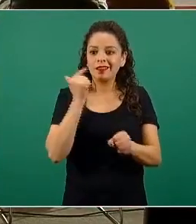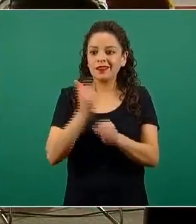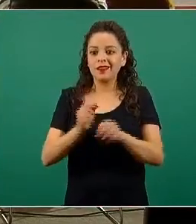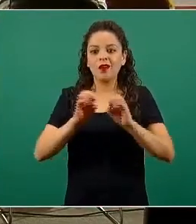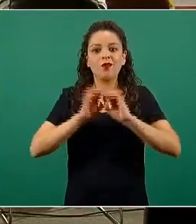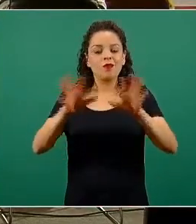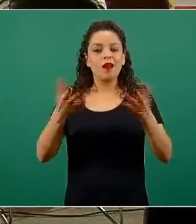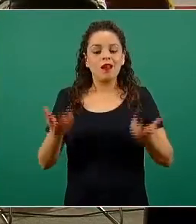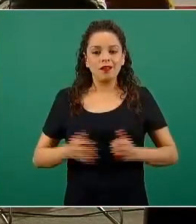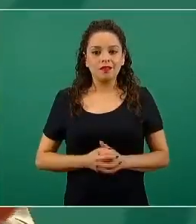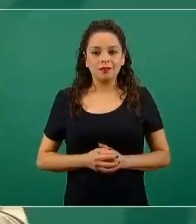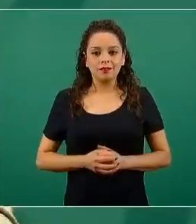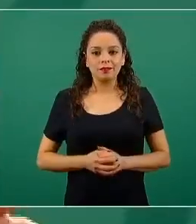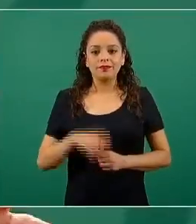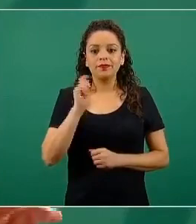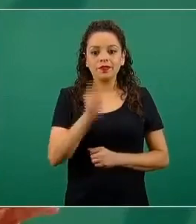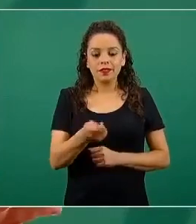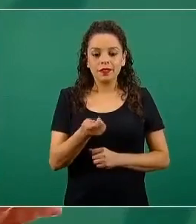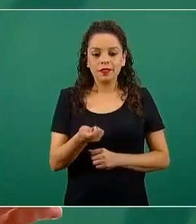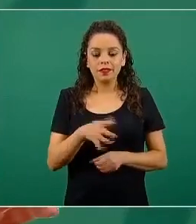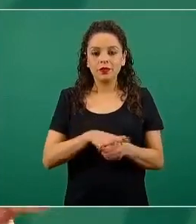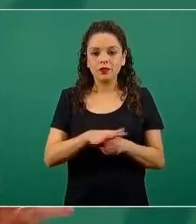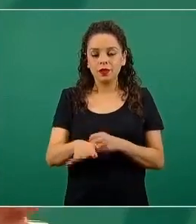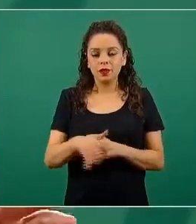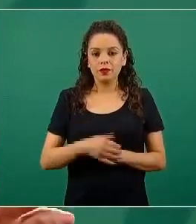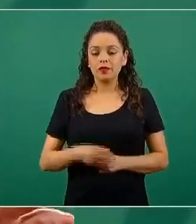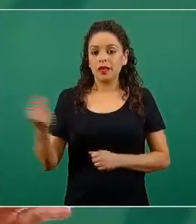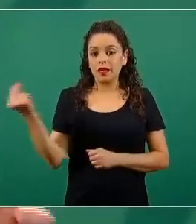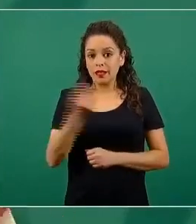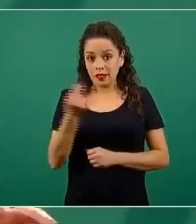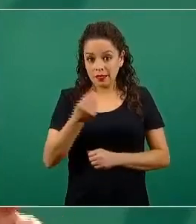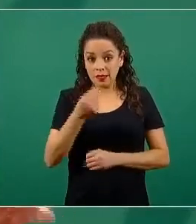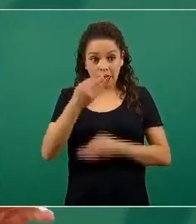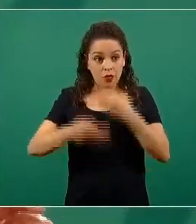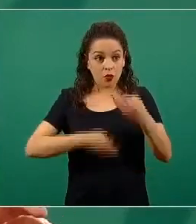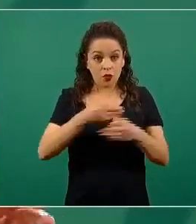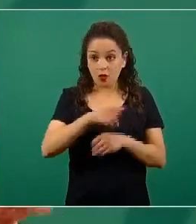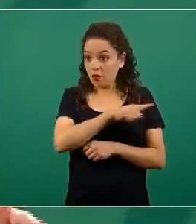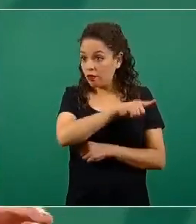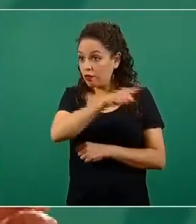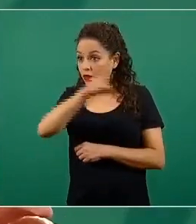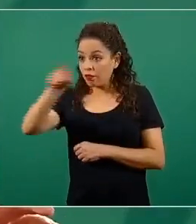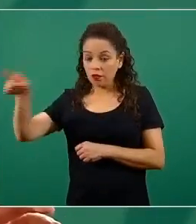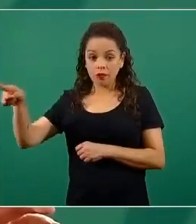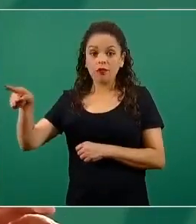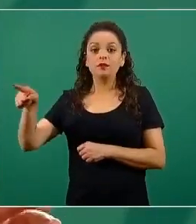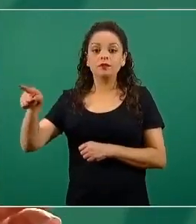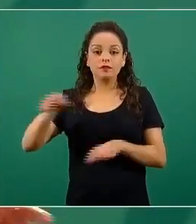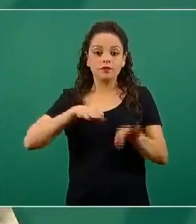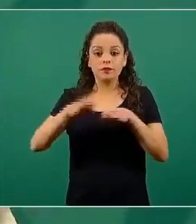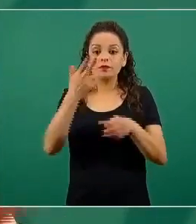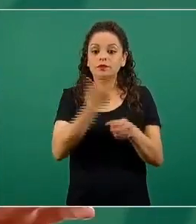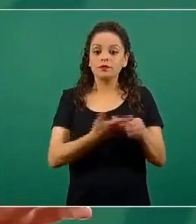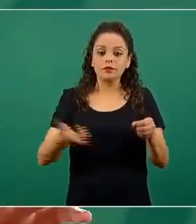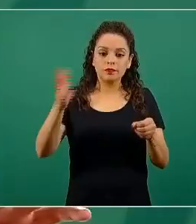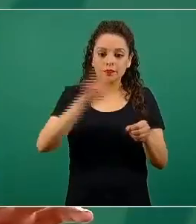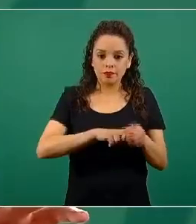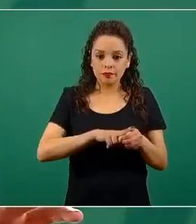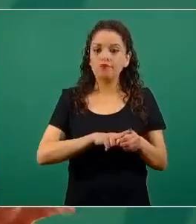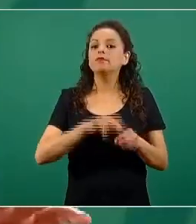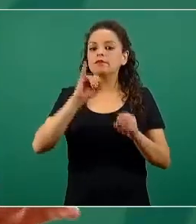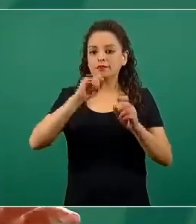a la necesidad de poder cubrir todo, de esta primera línea, todo el personal de salud hospitalario, y pudimos